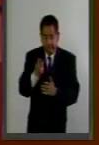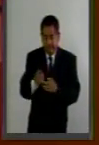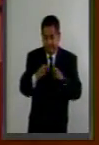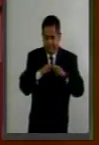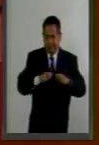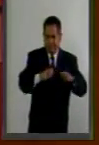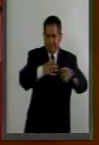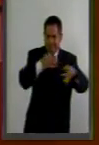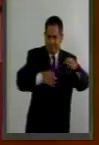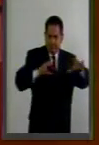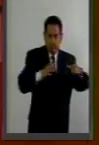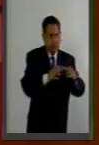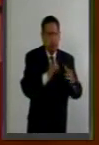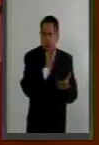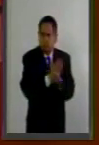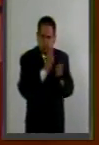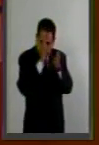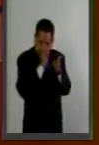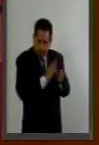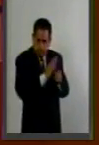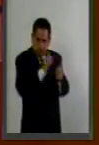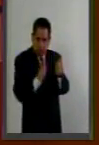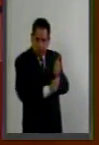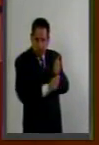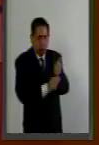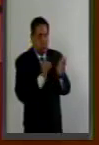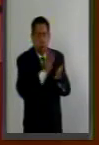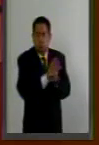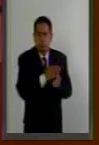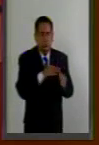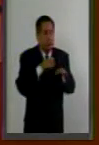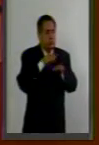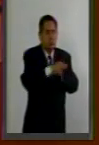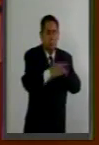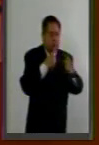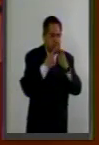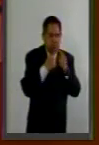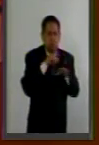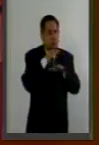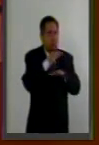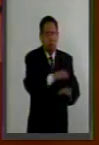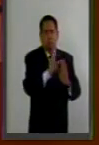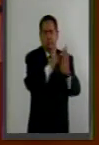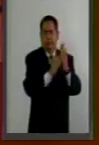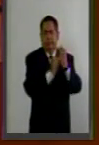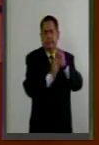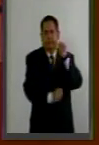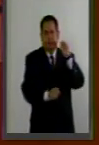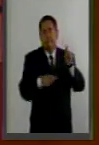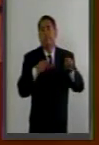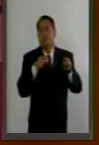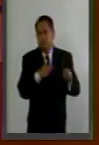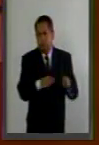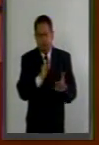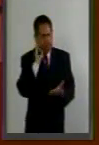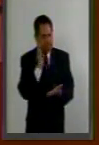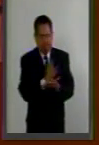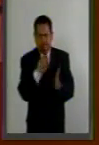se colocaría con la única función de conocer asuntos de